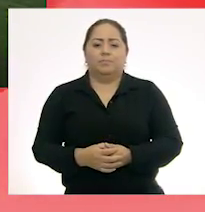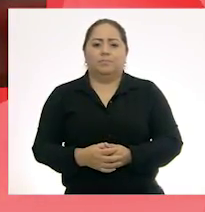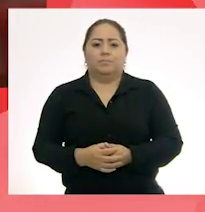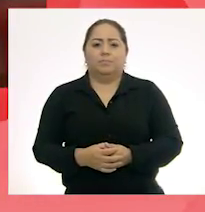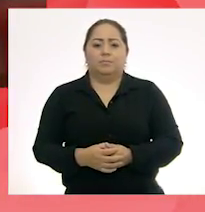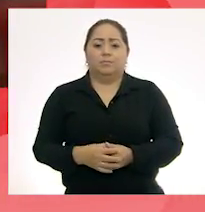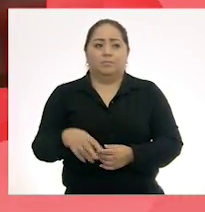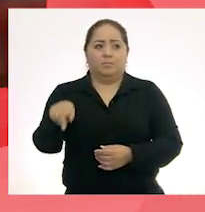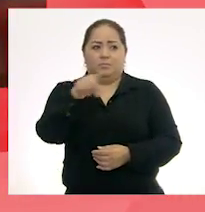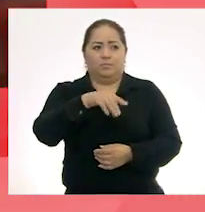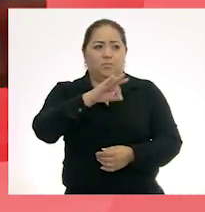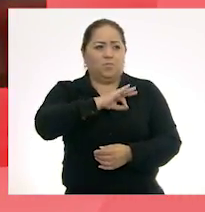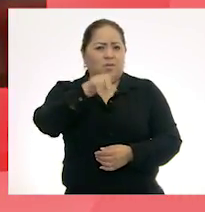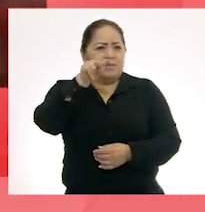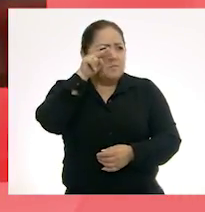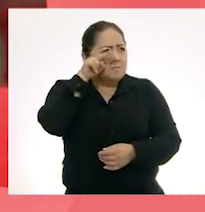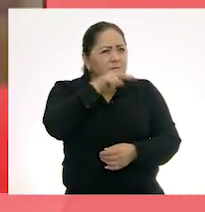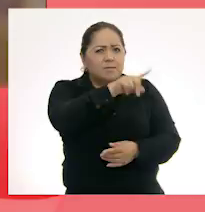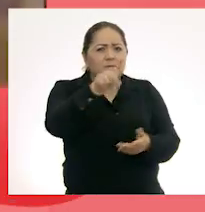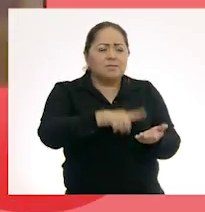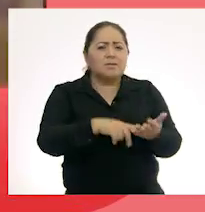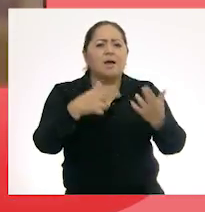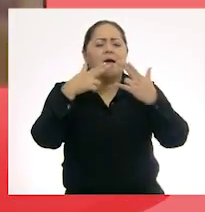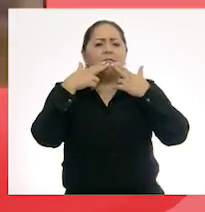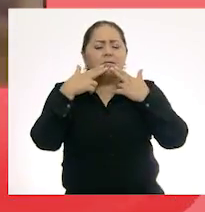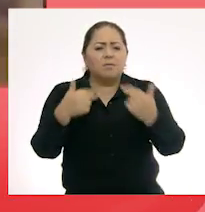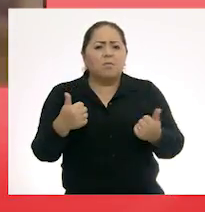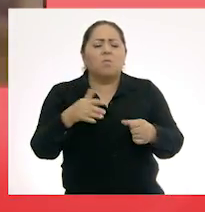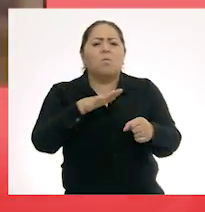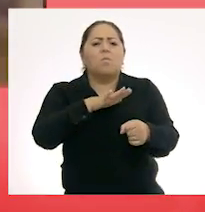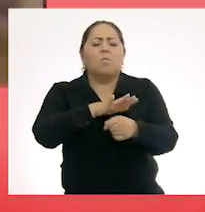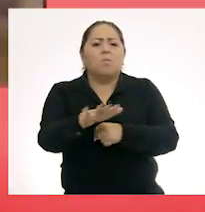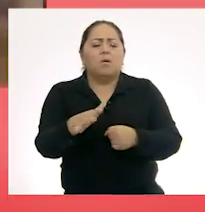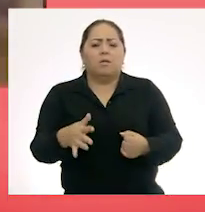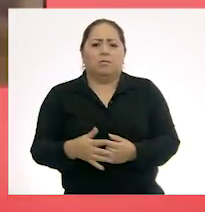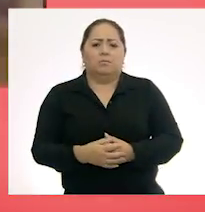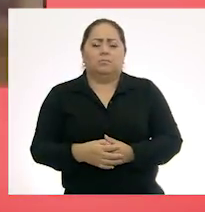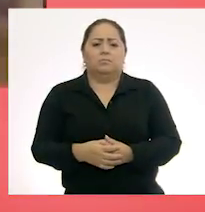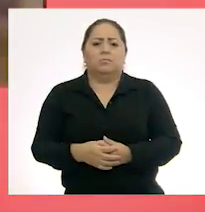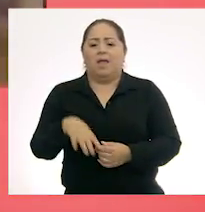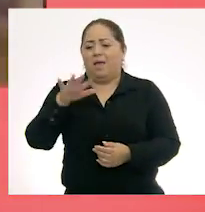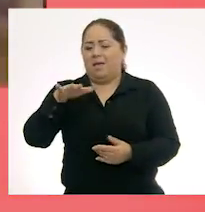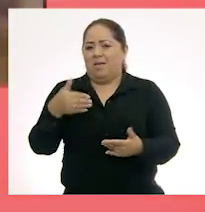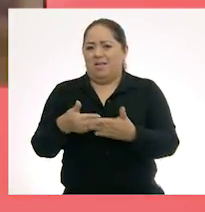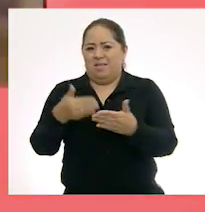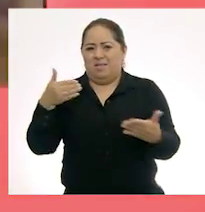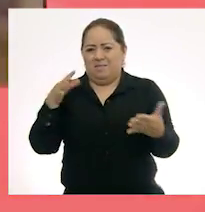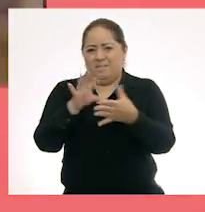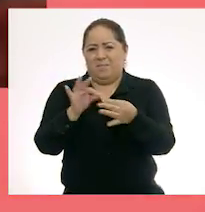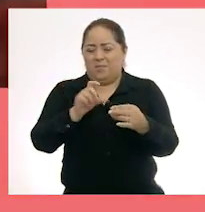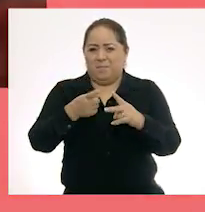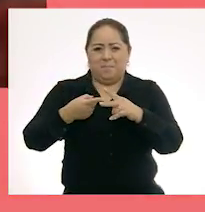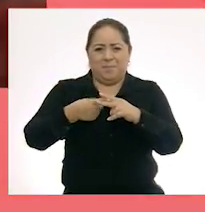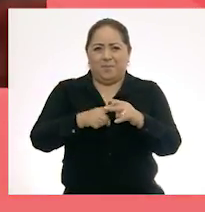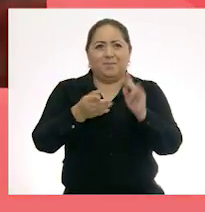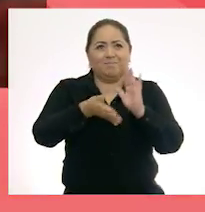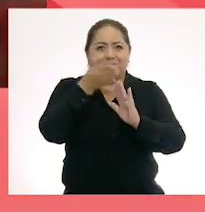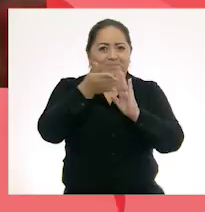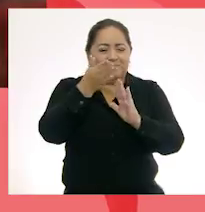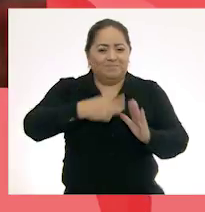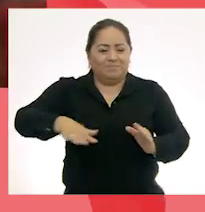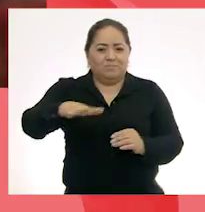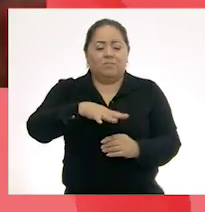Los atractivos que pueden encontrar aquí en Hacienda Viborillas es desde, como te comentaba, cuando empezó la